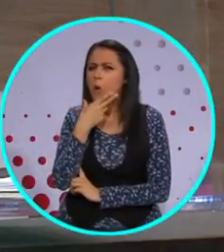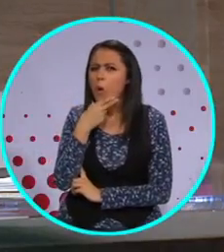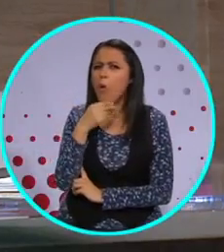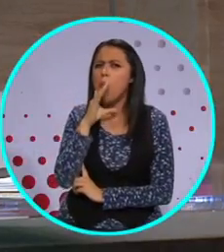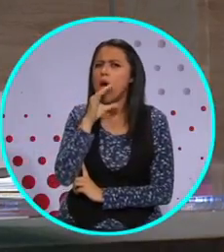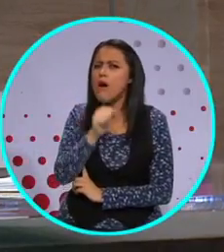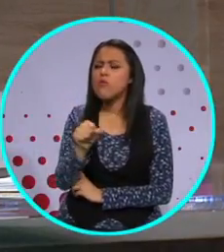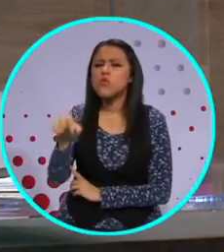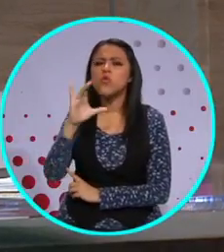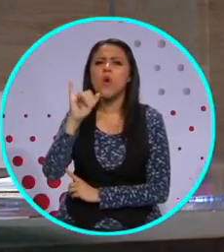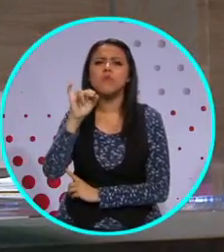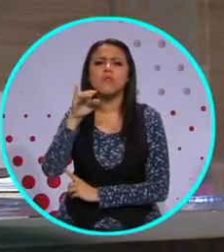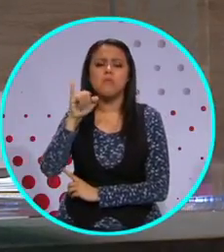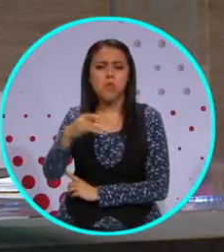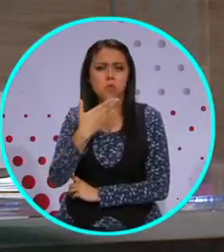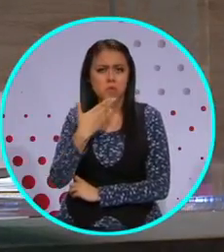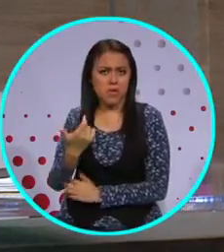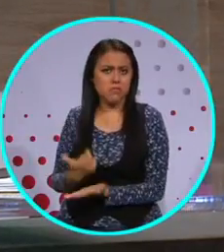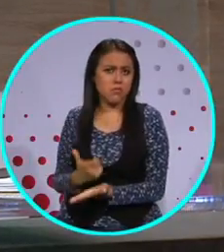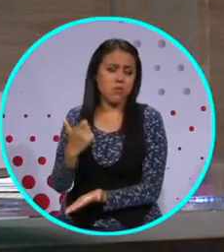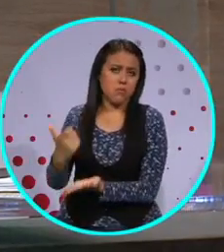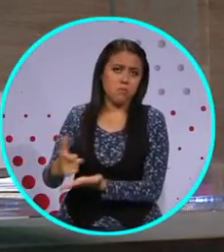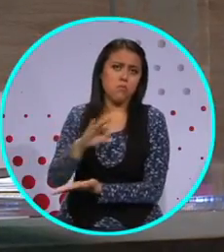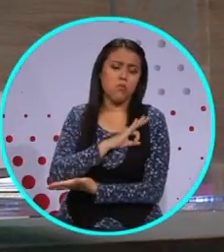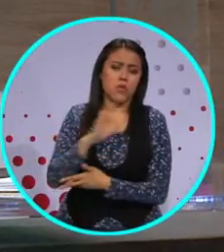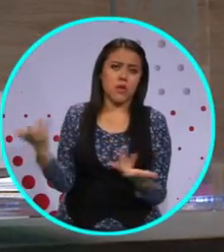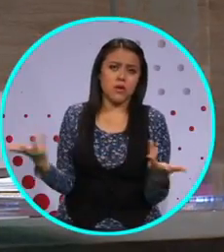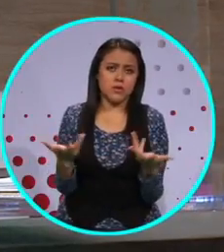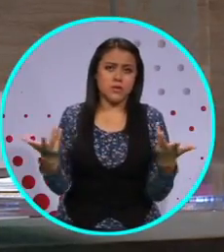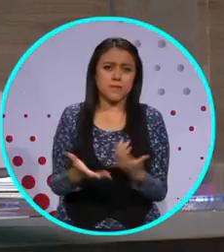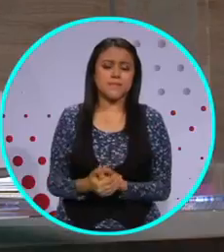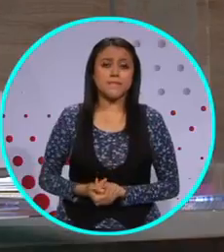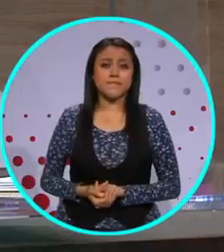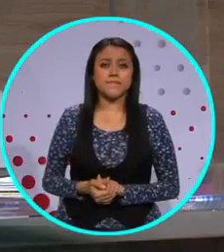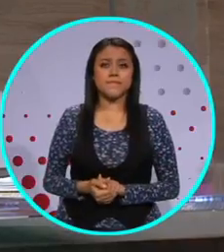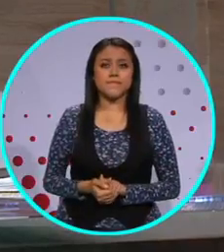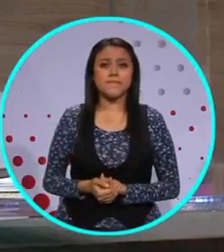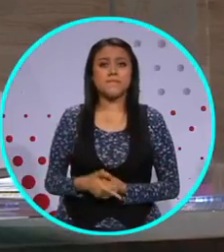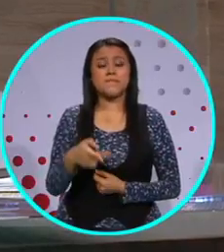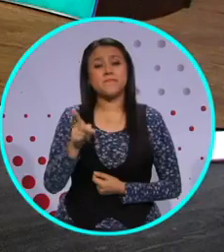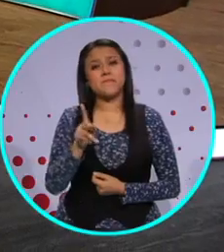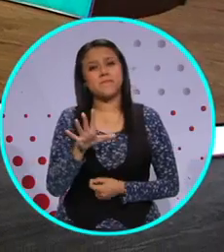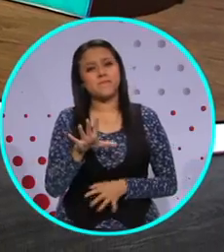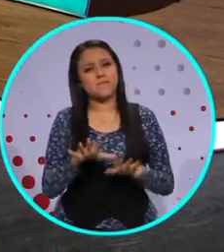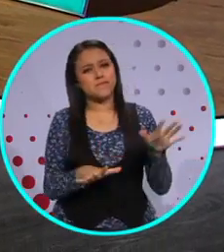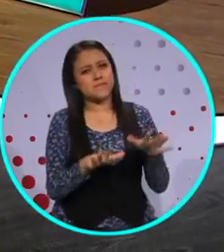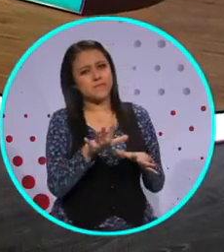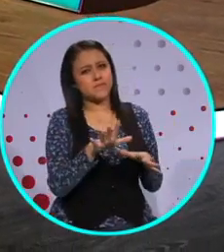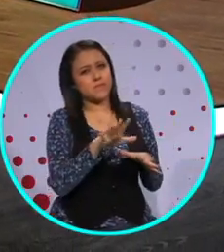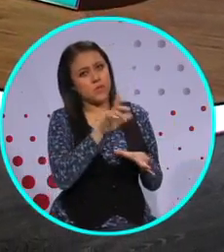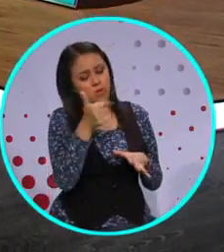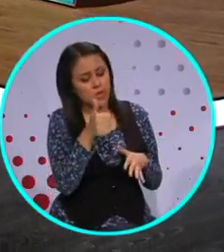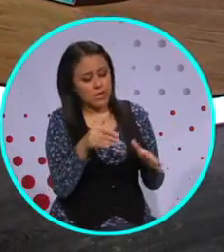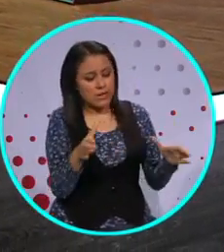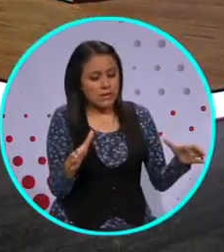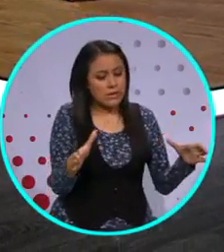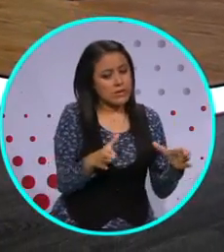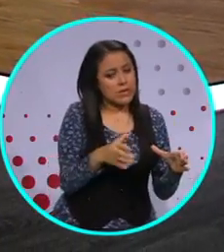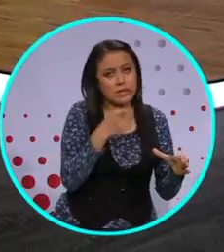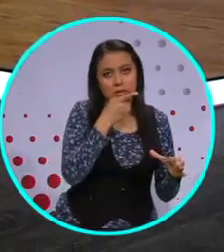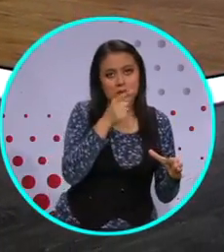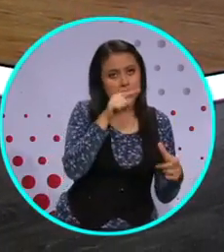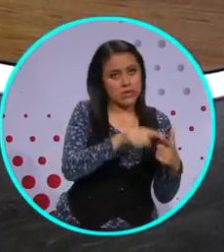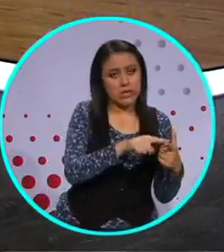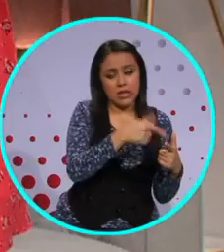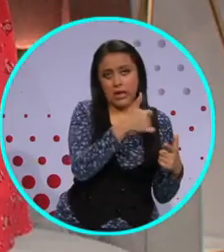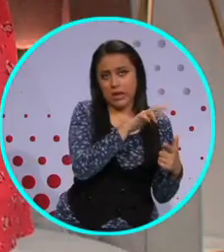hecho con lo que les dejaron de dinero lo que ha podido empiezan a crear un gran sector de la población que no está ni con